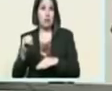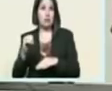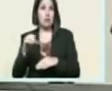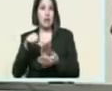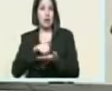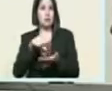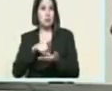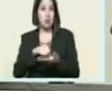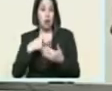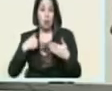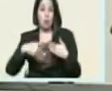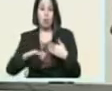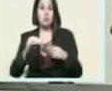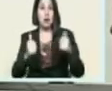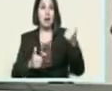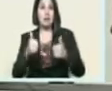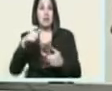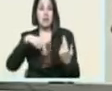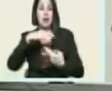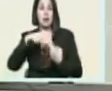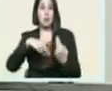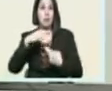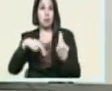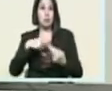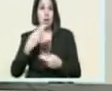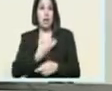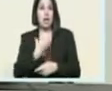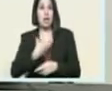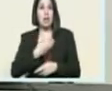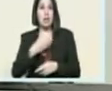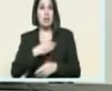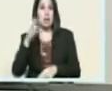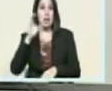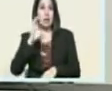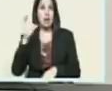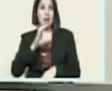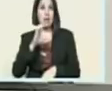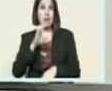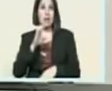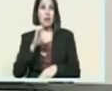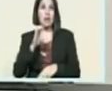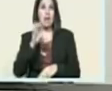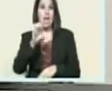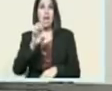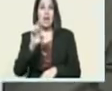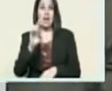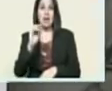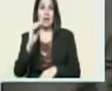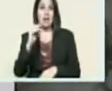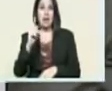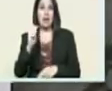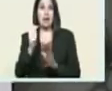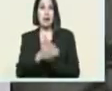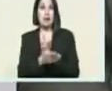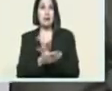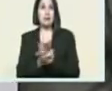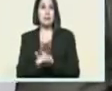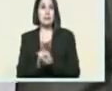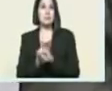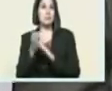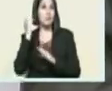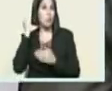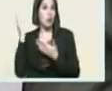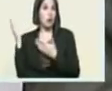la próxima candidata de la revolución a la alcaldía de Caracas, Erika Farías. Esta